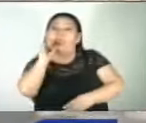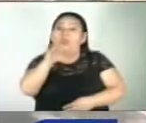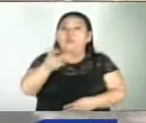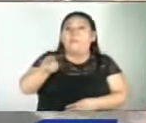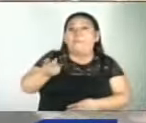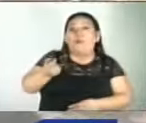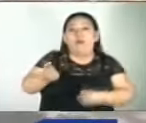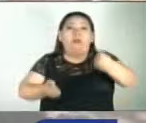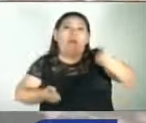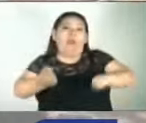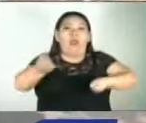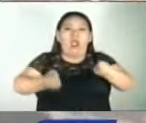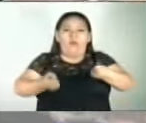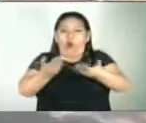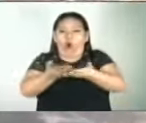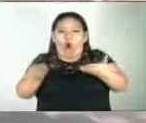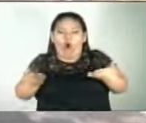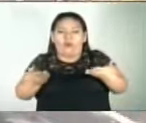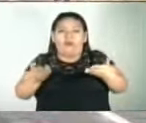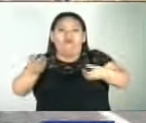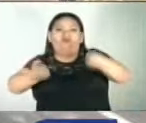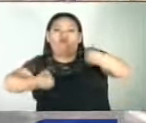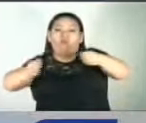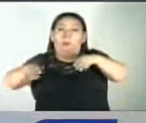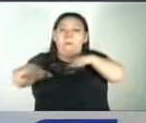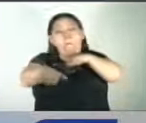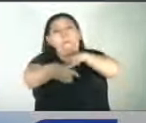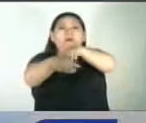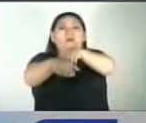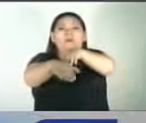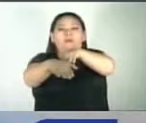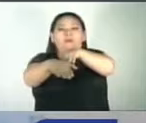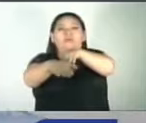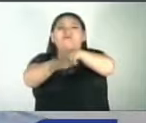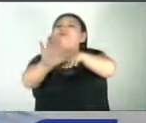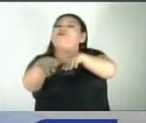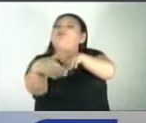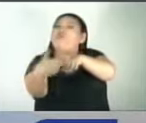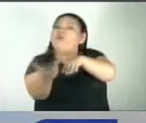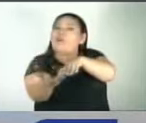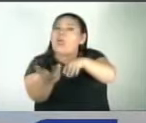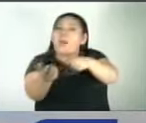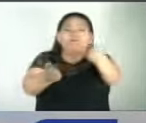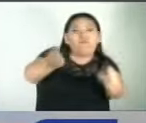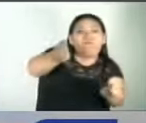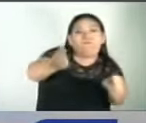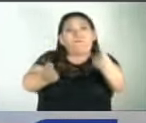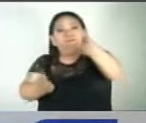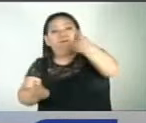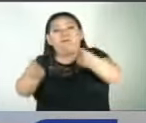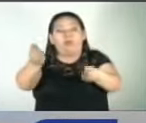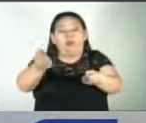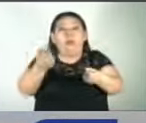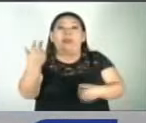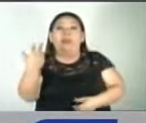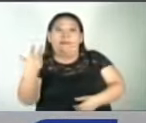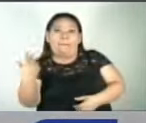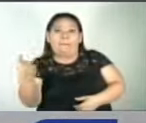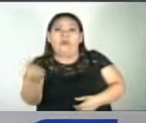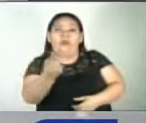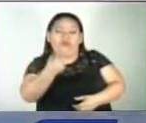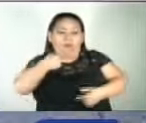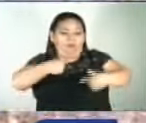el camión que transportaba cerámica chocó contra un vehículo tipo sedán. La causa es la excesiva velocidad. 3 personas